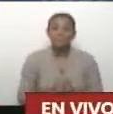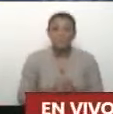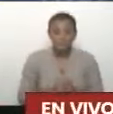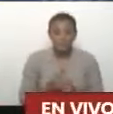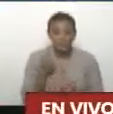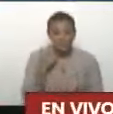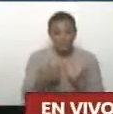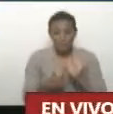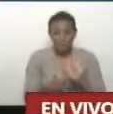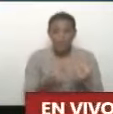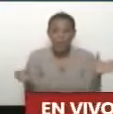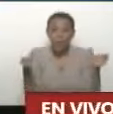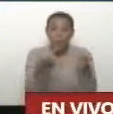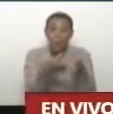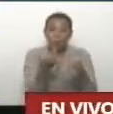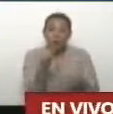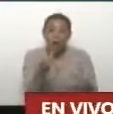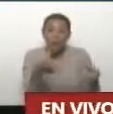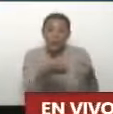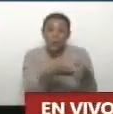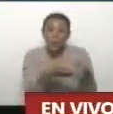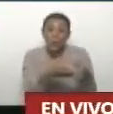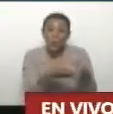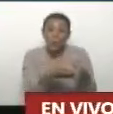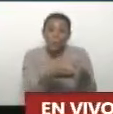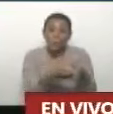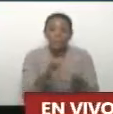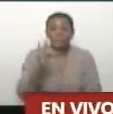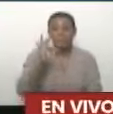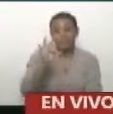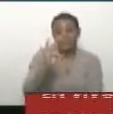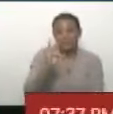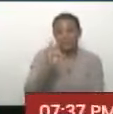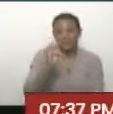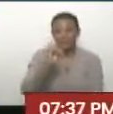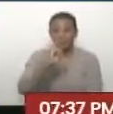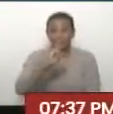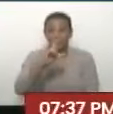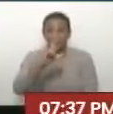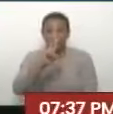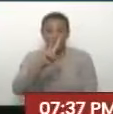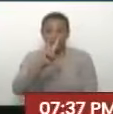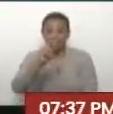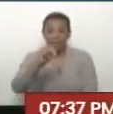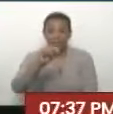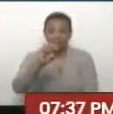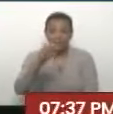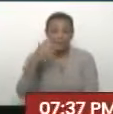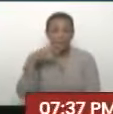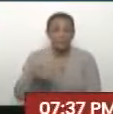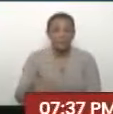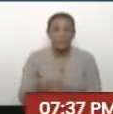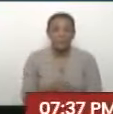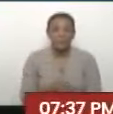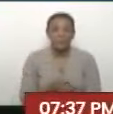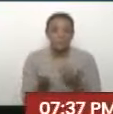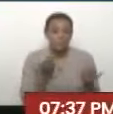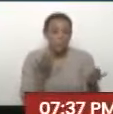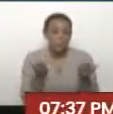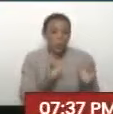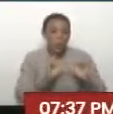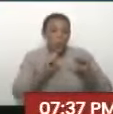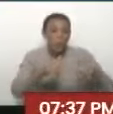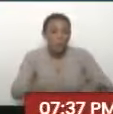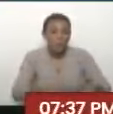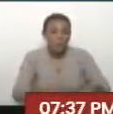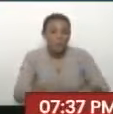a un grupo de Fil veneros Ah vienen los Empezando por